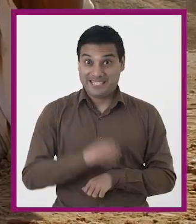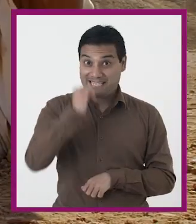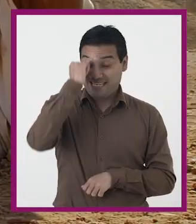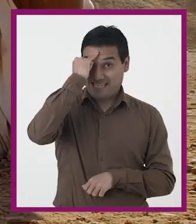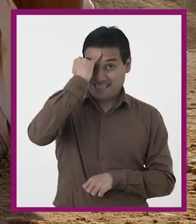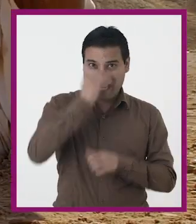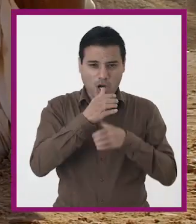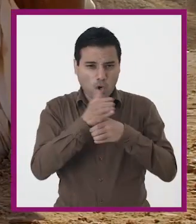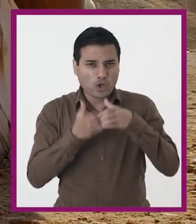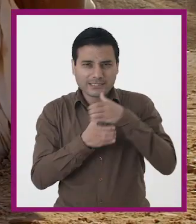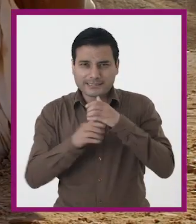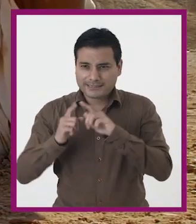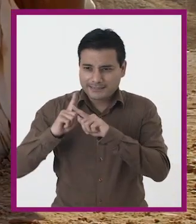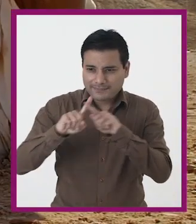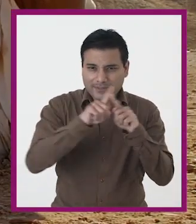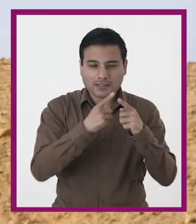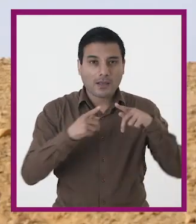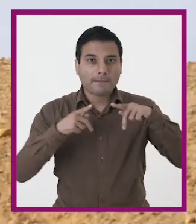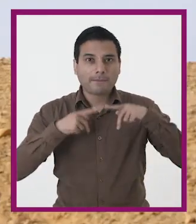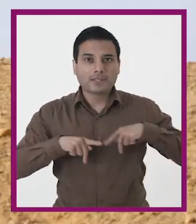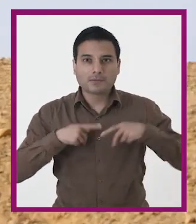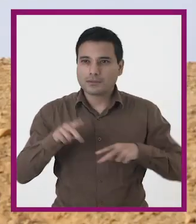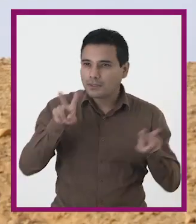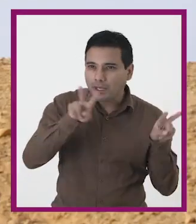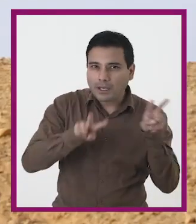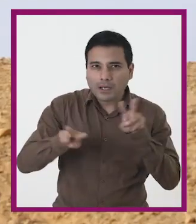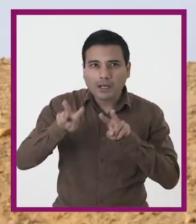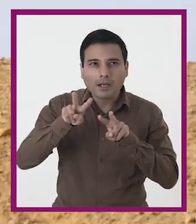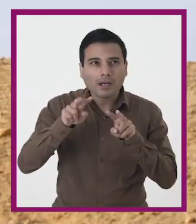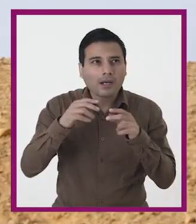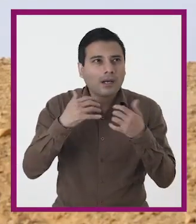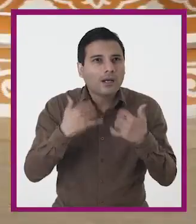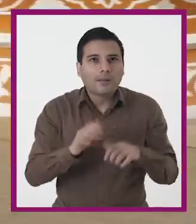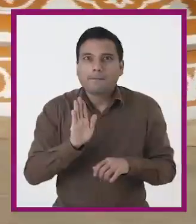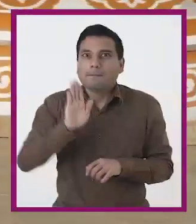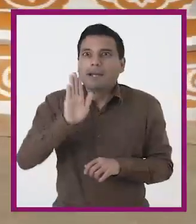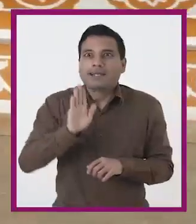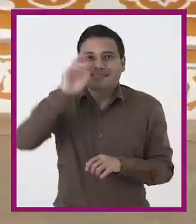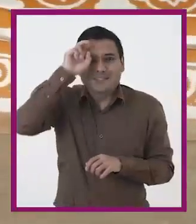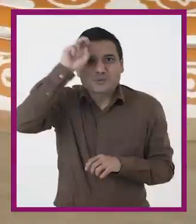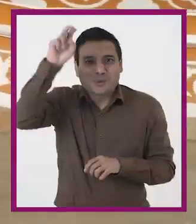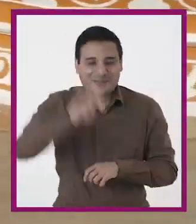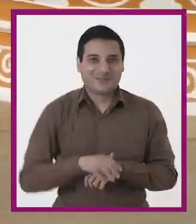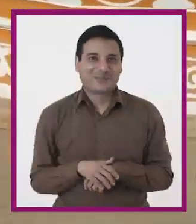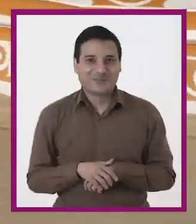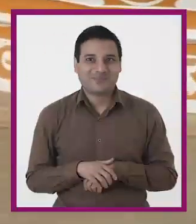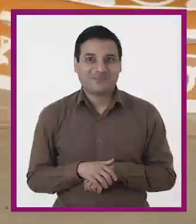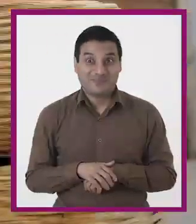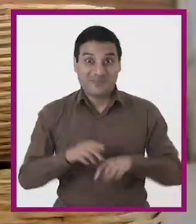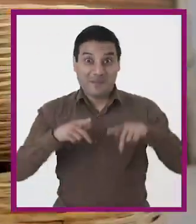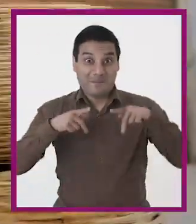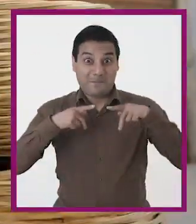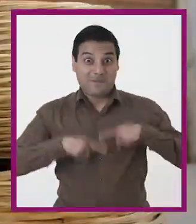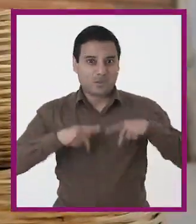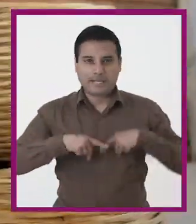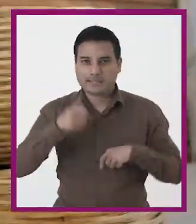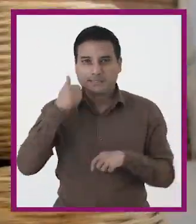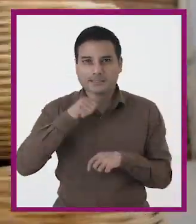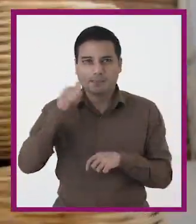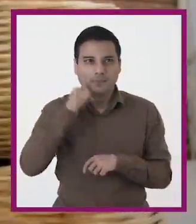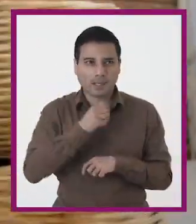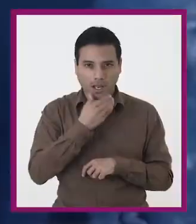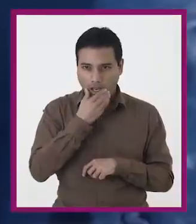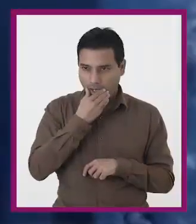Todo en ella parece dispuesto para el ensueño y la fantasía. Nuestra comprensión ordinaria se